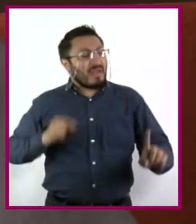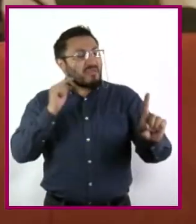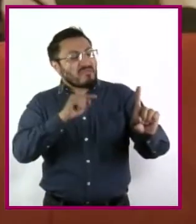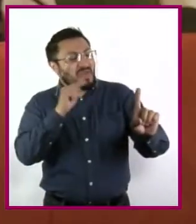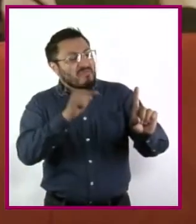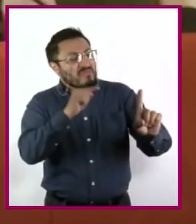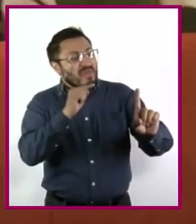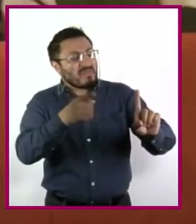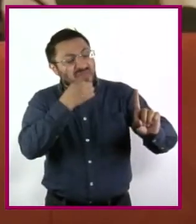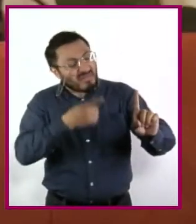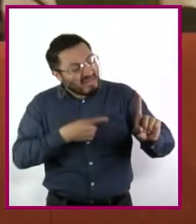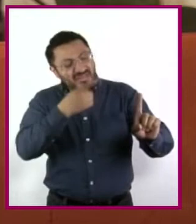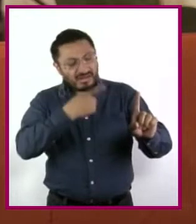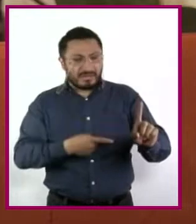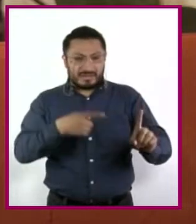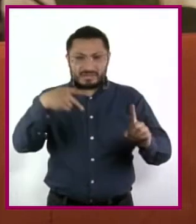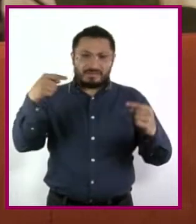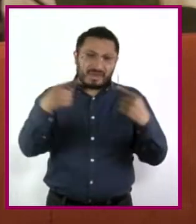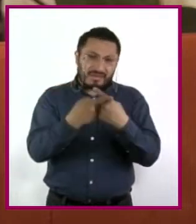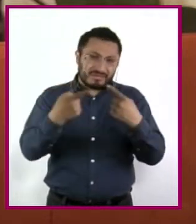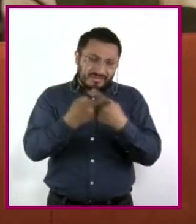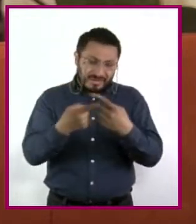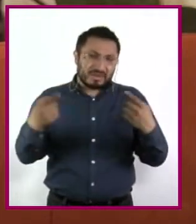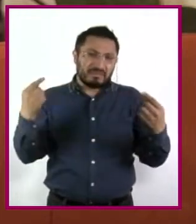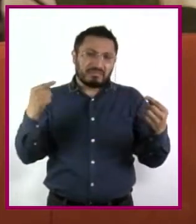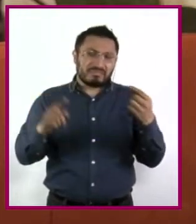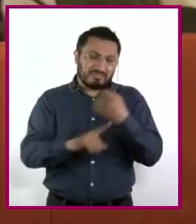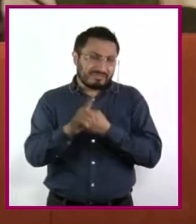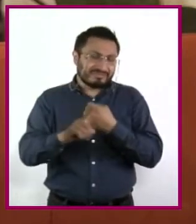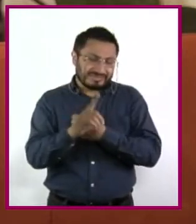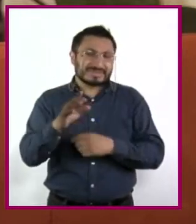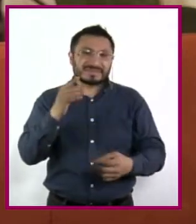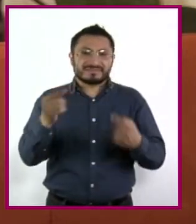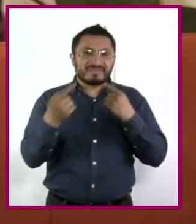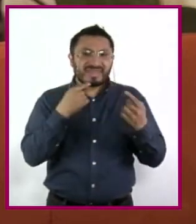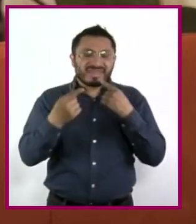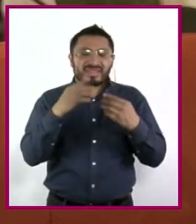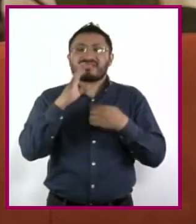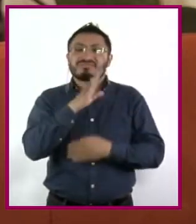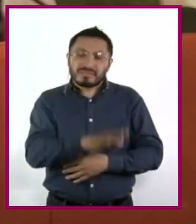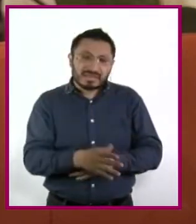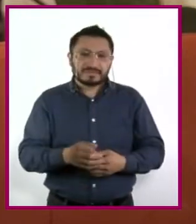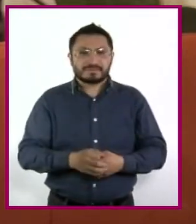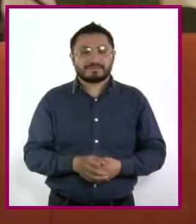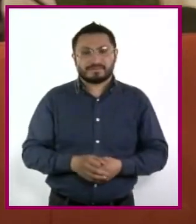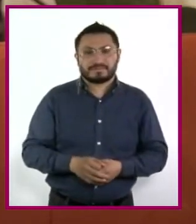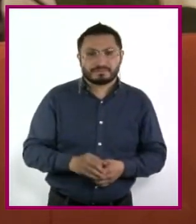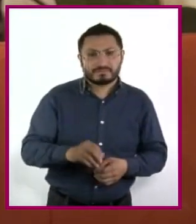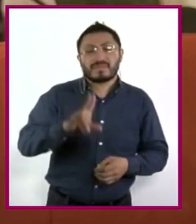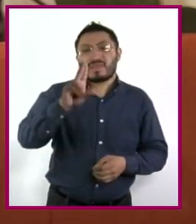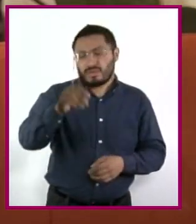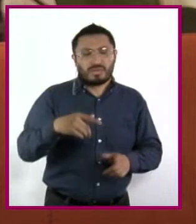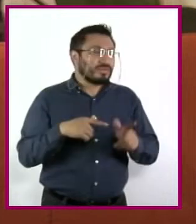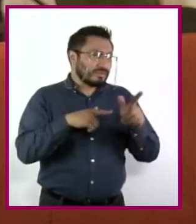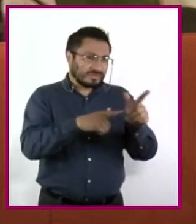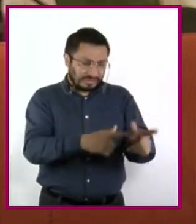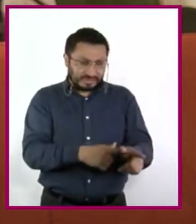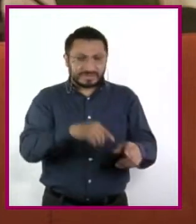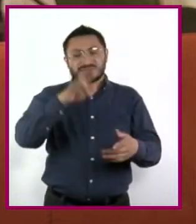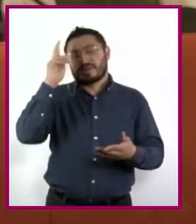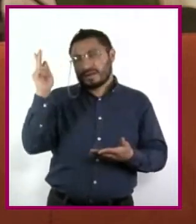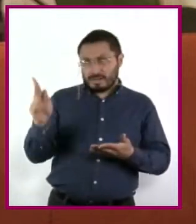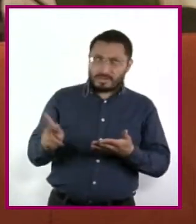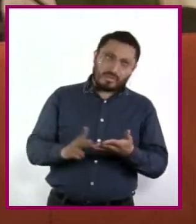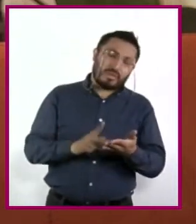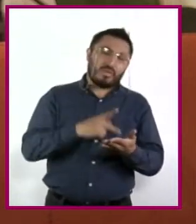bien. ¿Qué te parece si antes de que vuelvas a sentir lo mismo, actúes igual, las cosas se pongan mal como siempre y tú otra